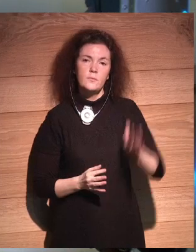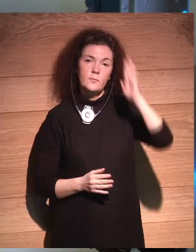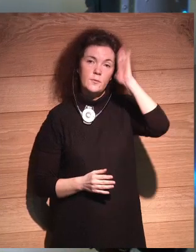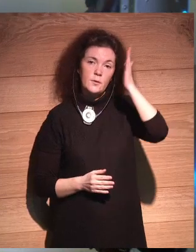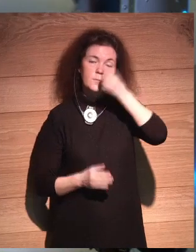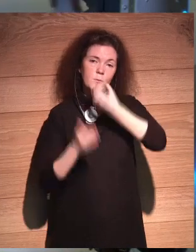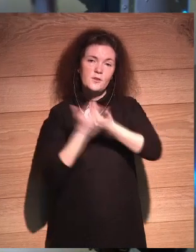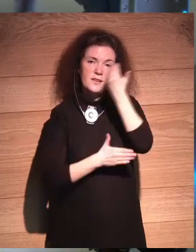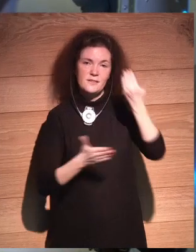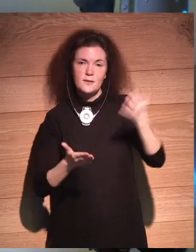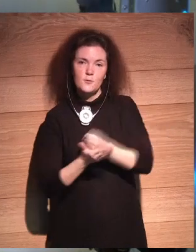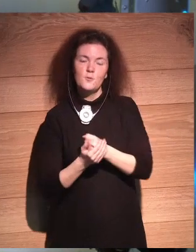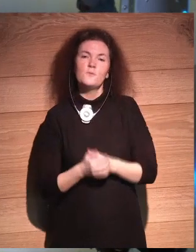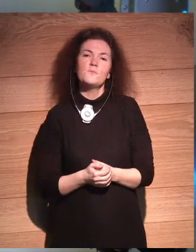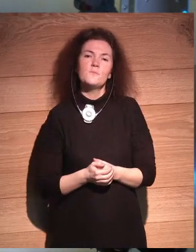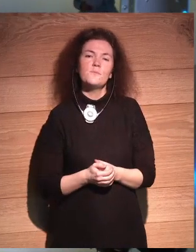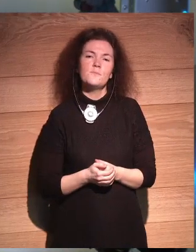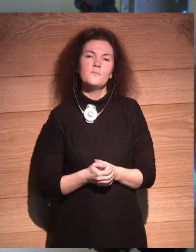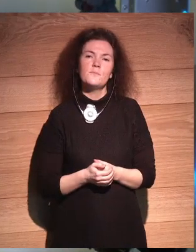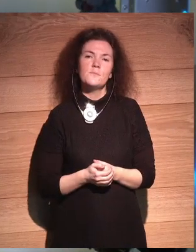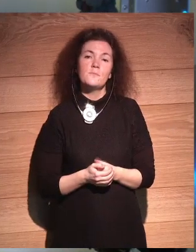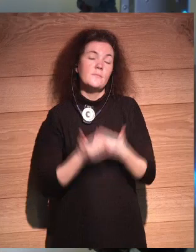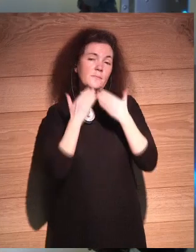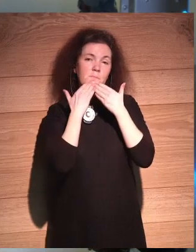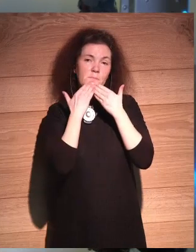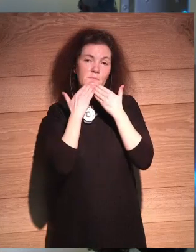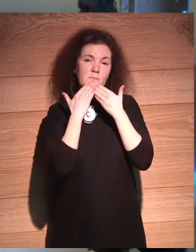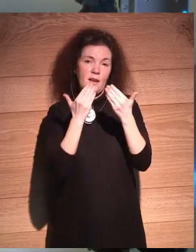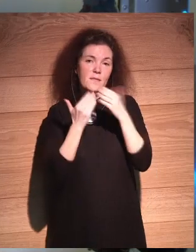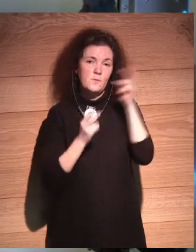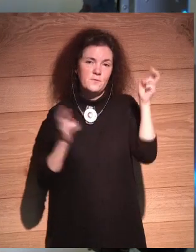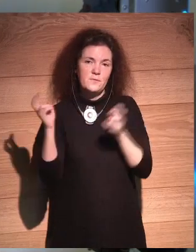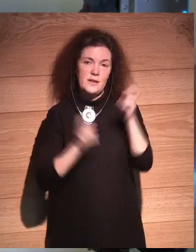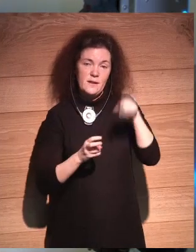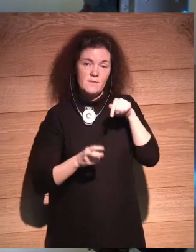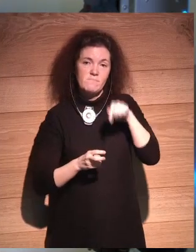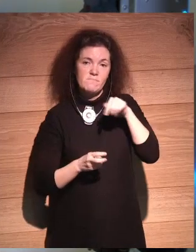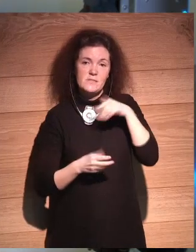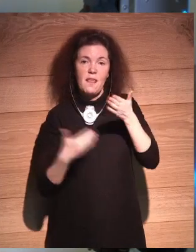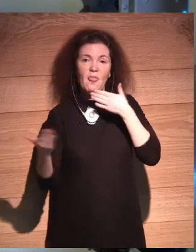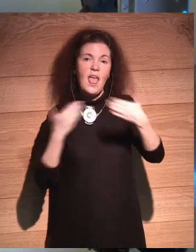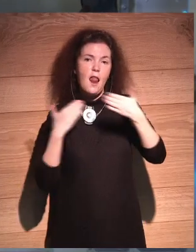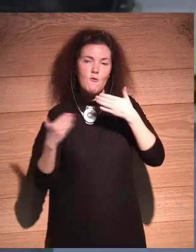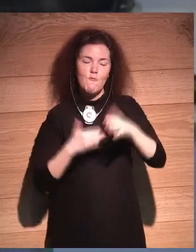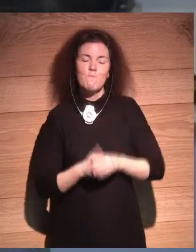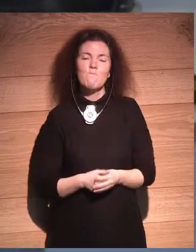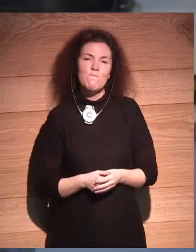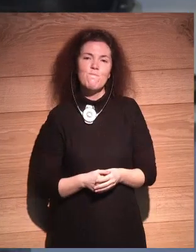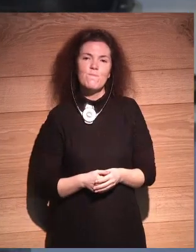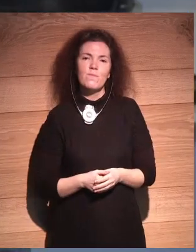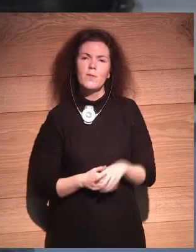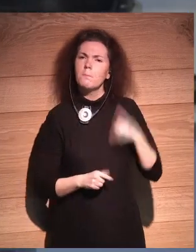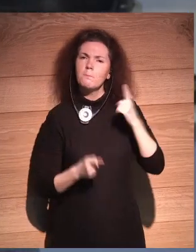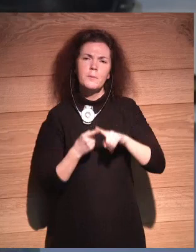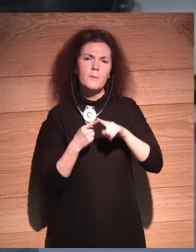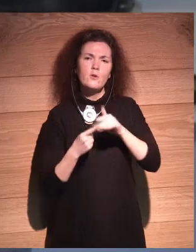Hola, buenos días a todos y muchas gracias por asistir a este diálogo. En